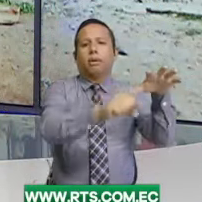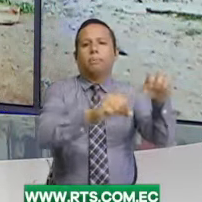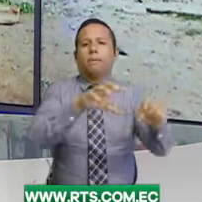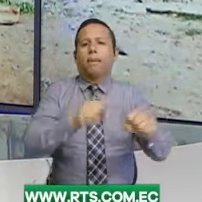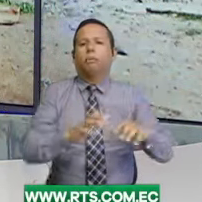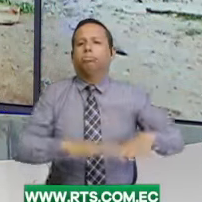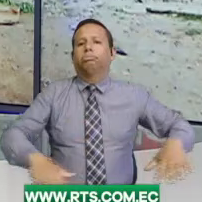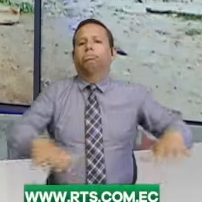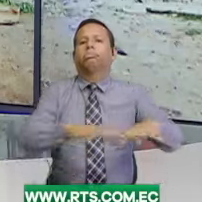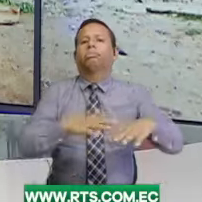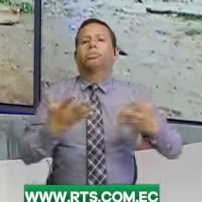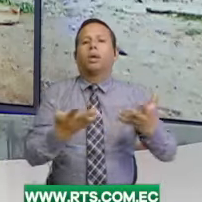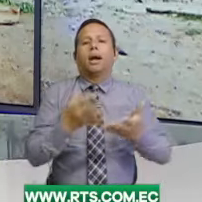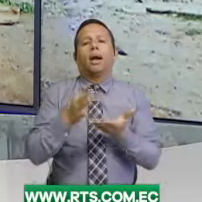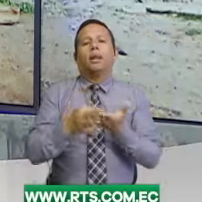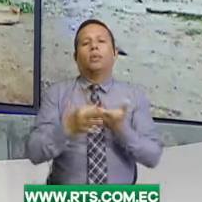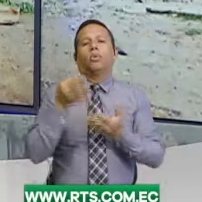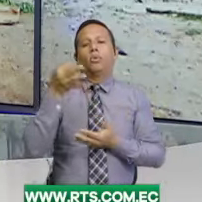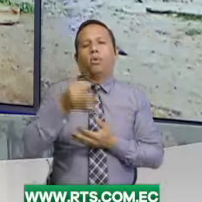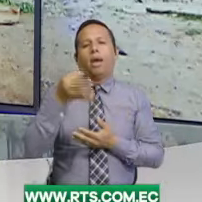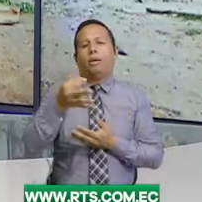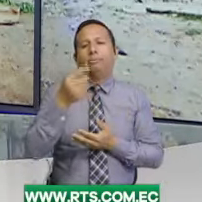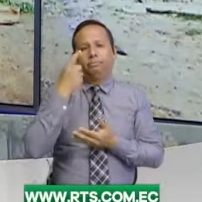fincas Delia en el Cantón Durán. Veamos.